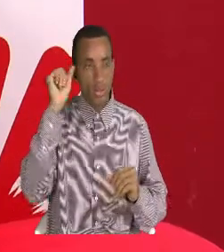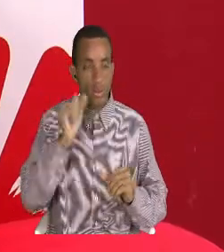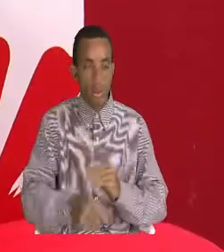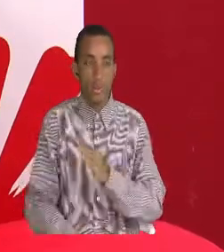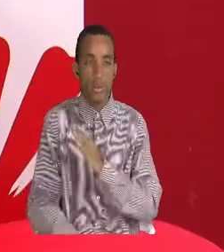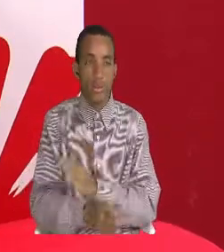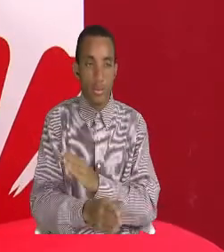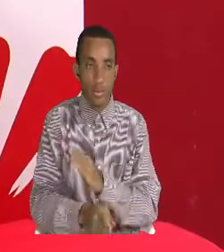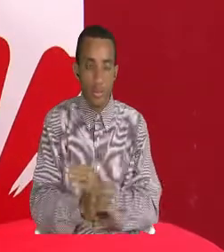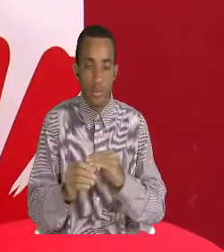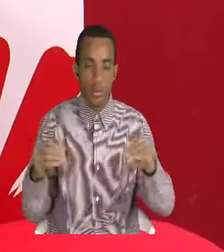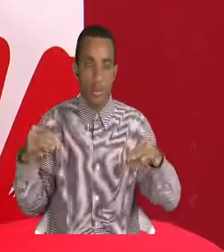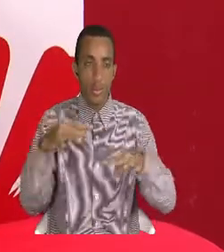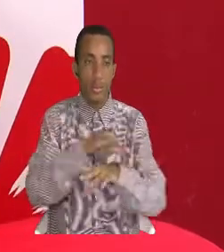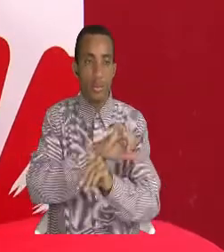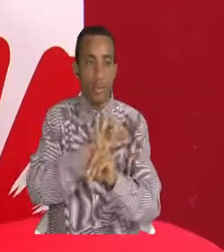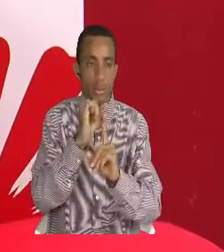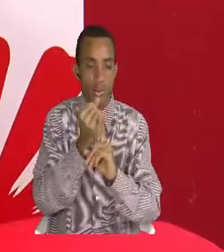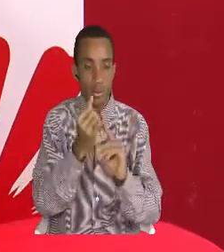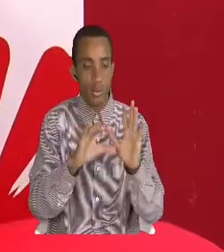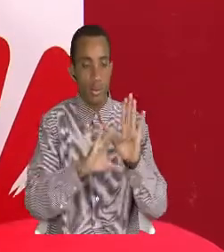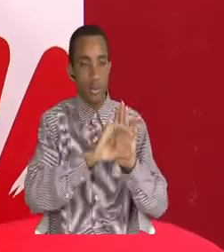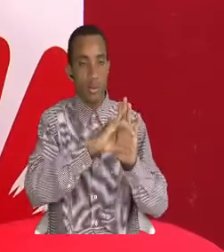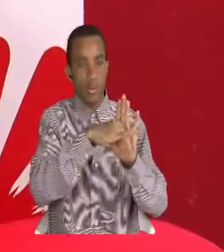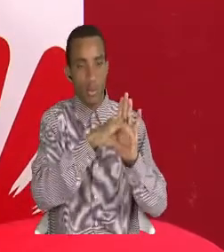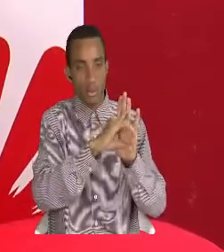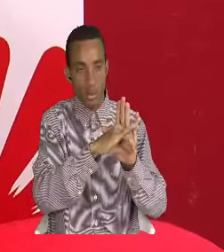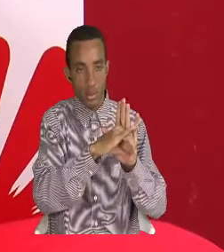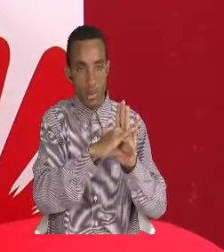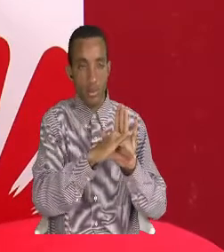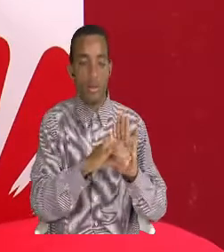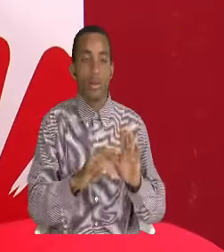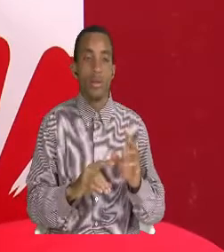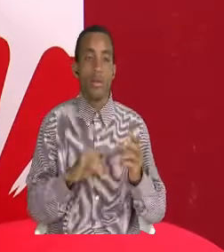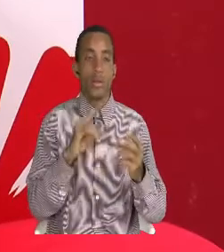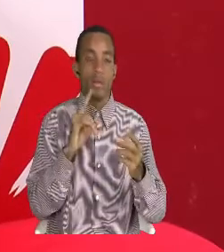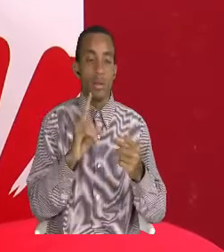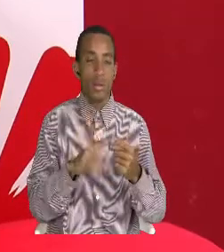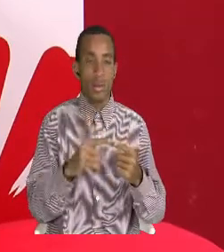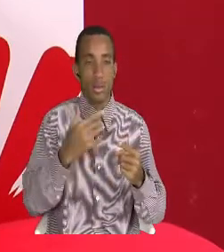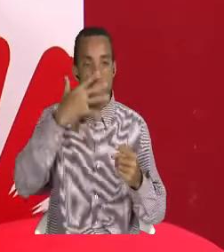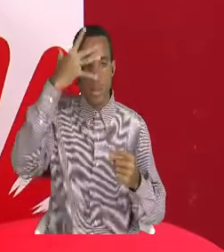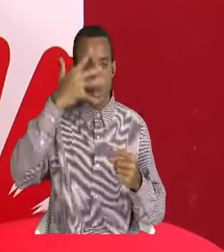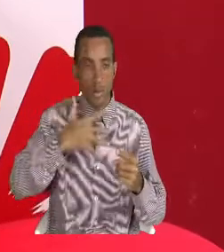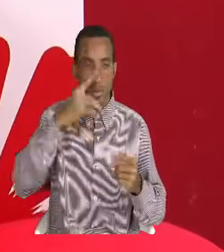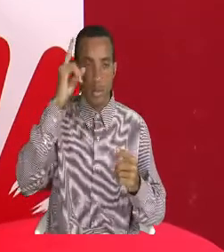redes sociales en Instagram, @encasatv, y en la fanpage